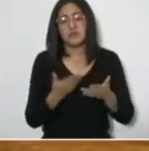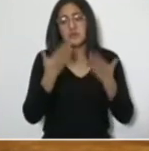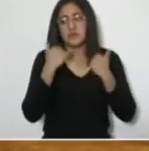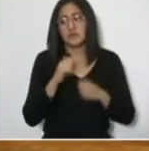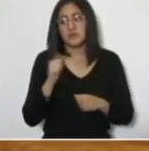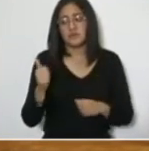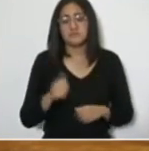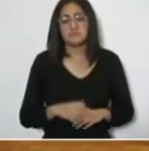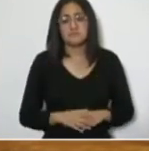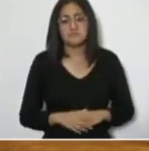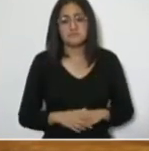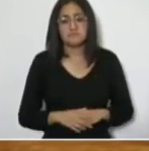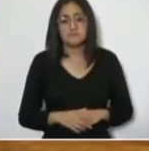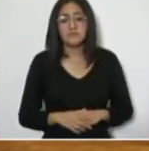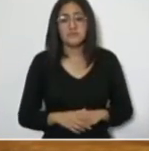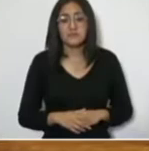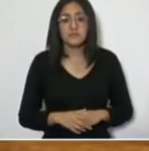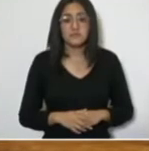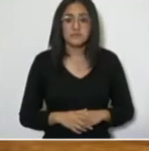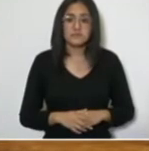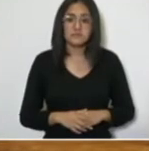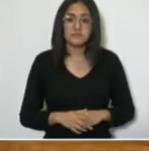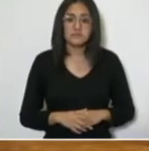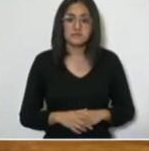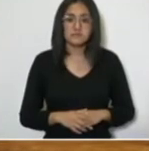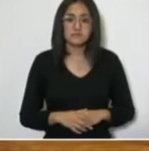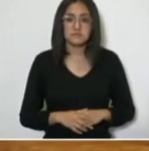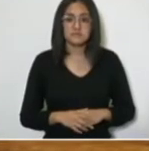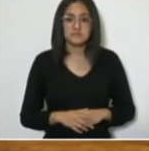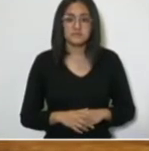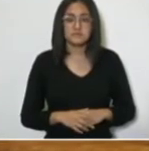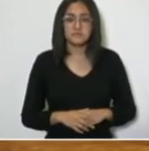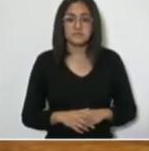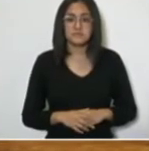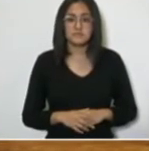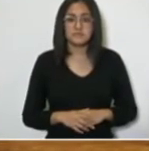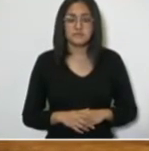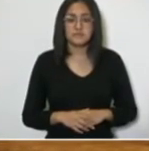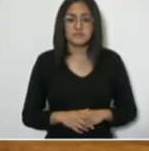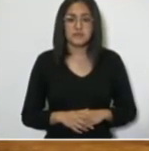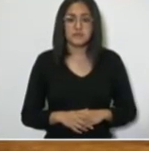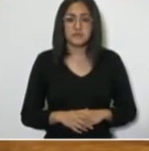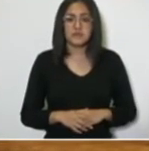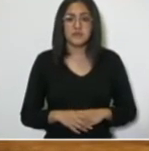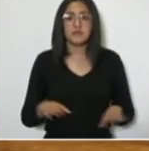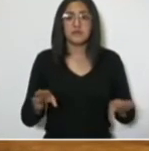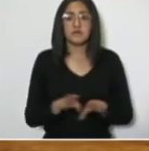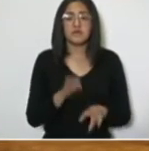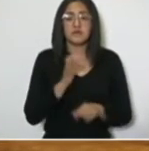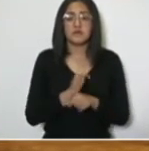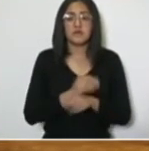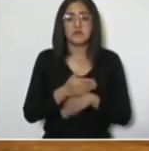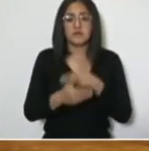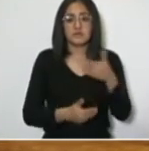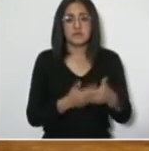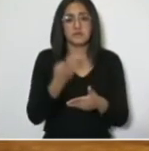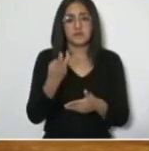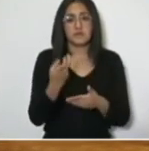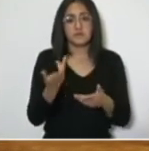existe. No existe en este momento en el desahogo de este procedimiento electivo.